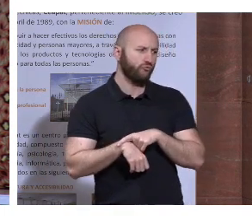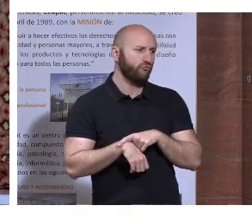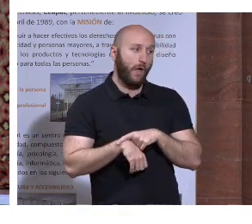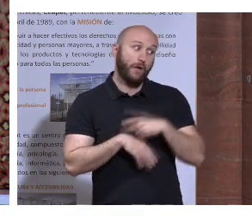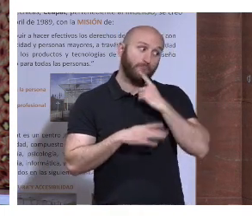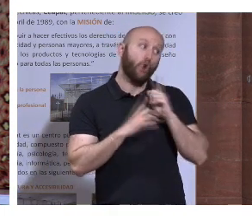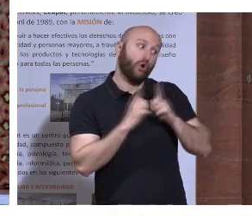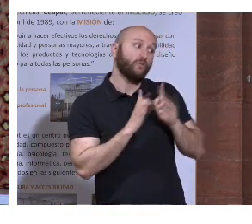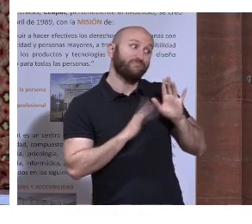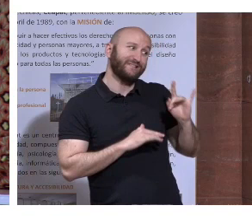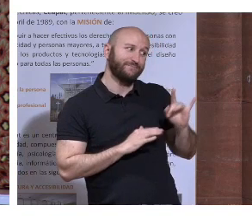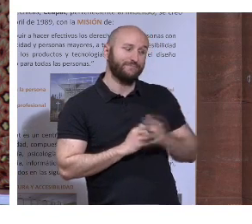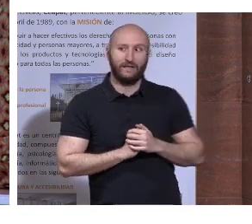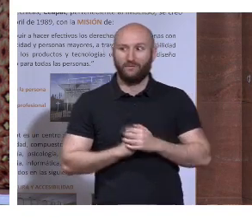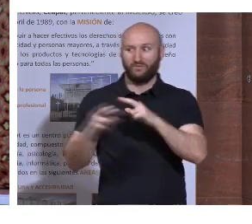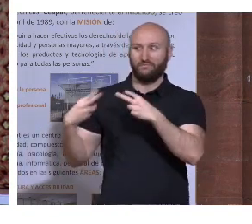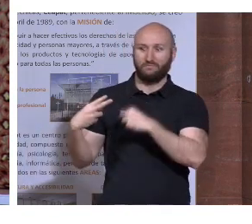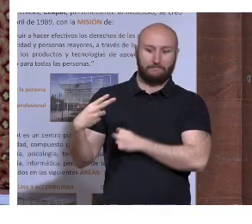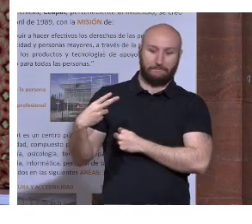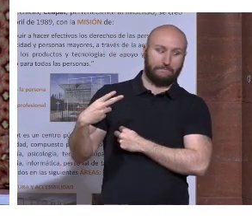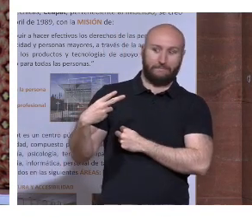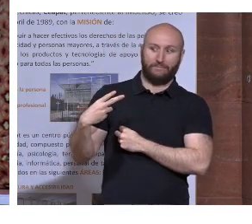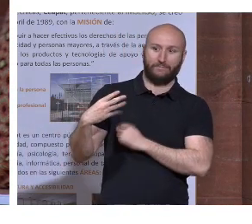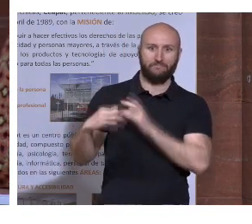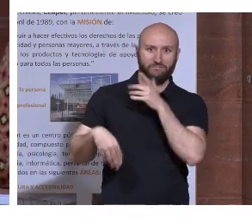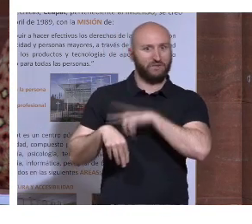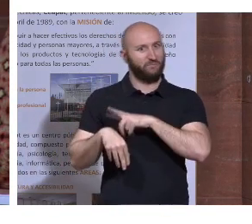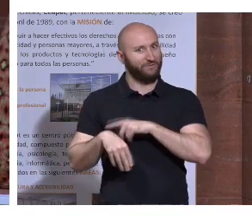comentar, como me estás mirando así.